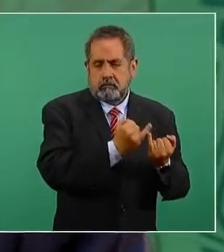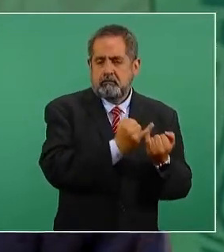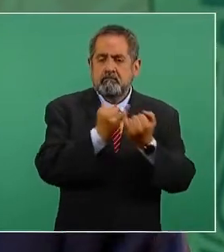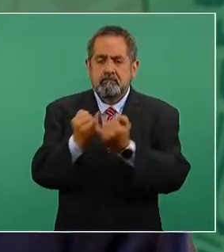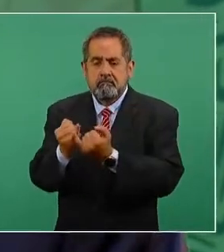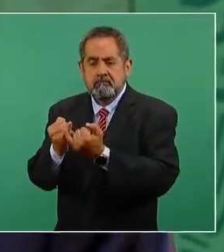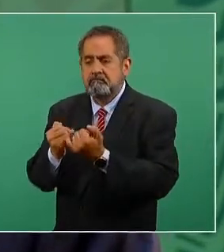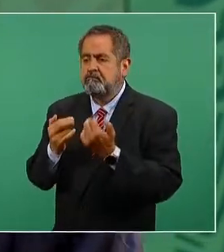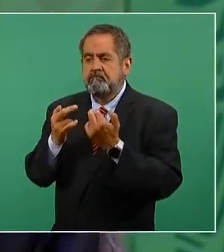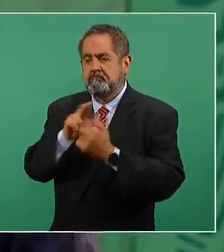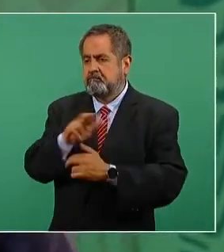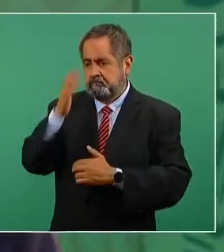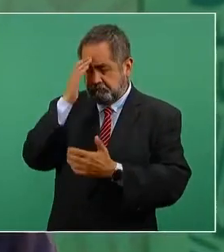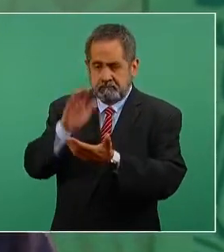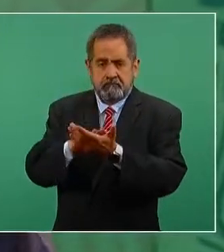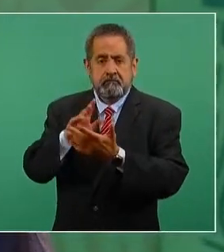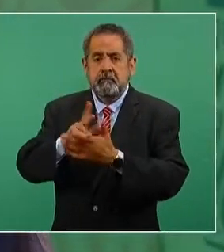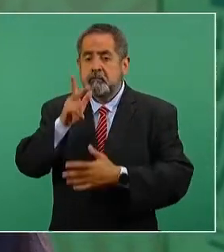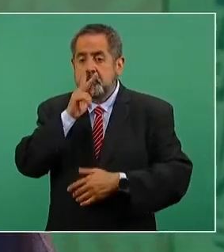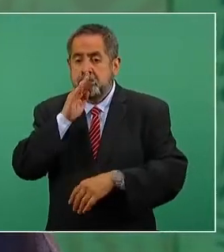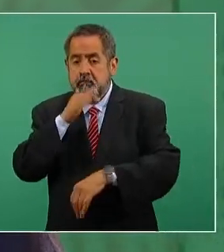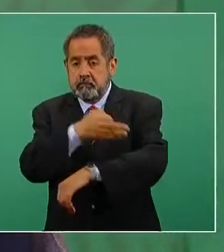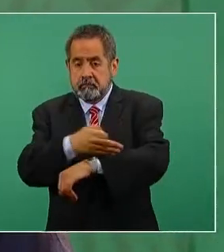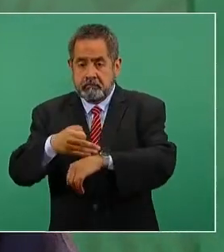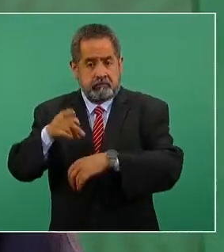reconocimiento a padres de familia